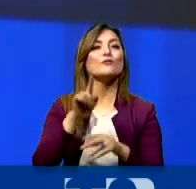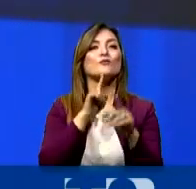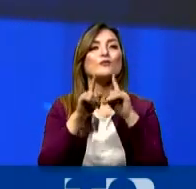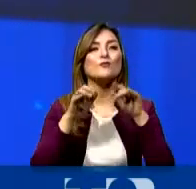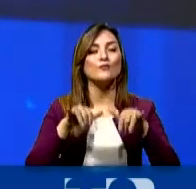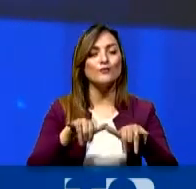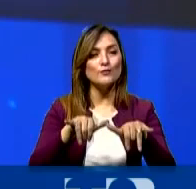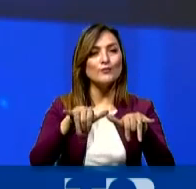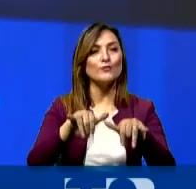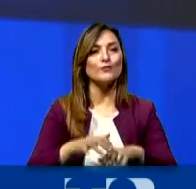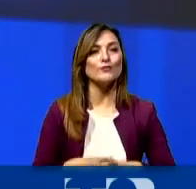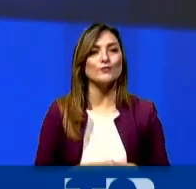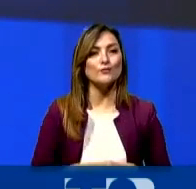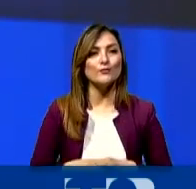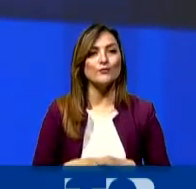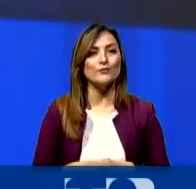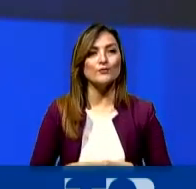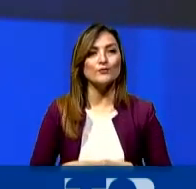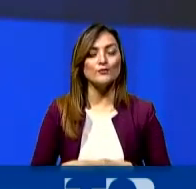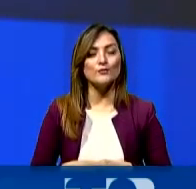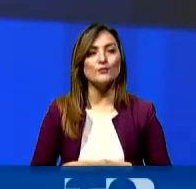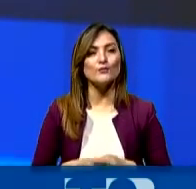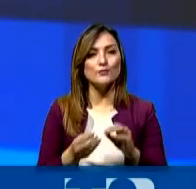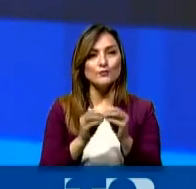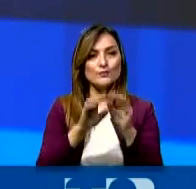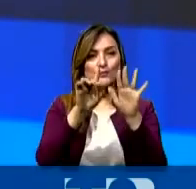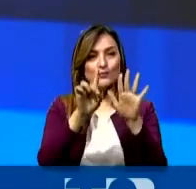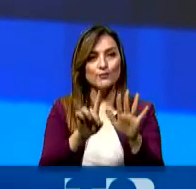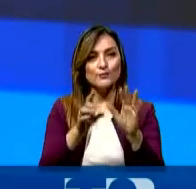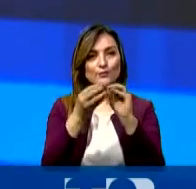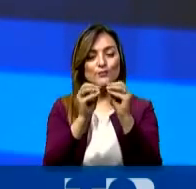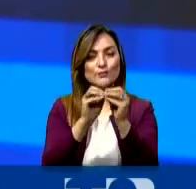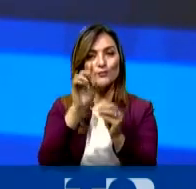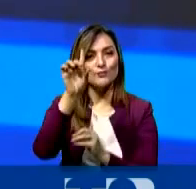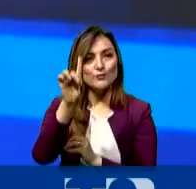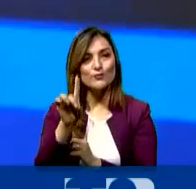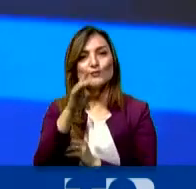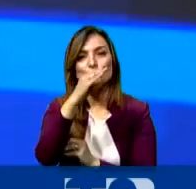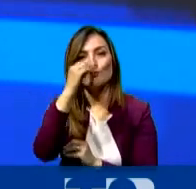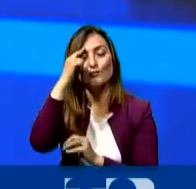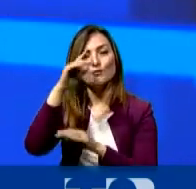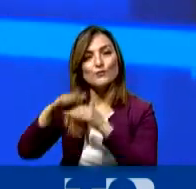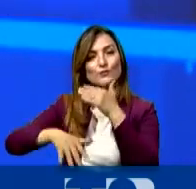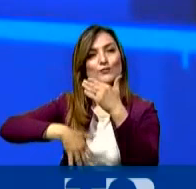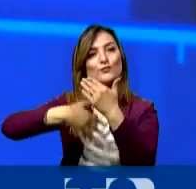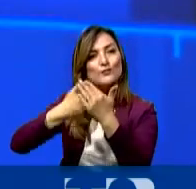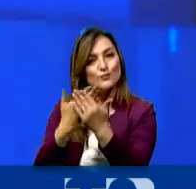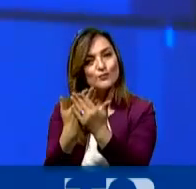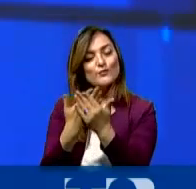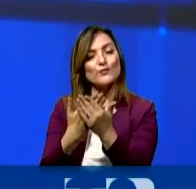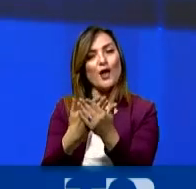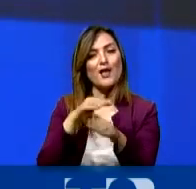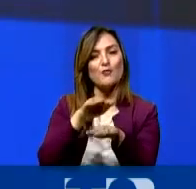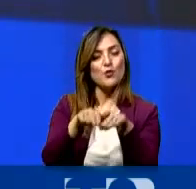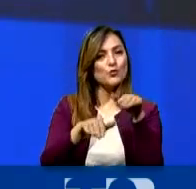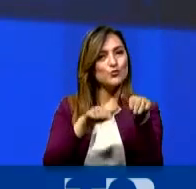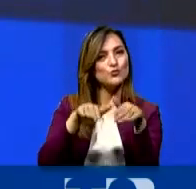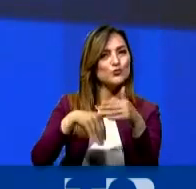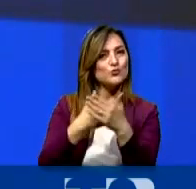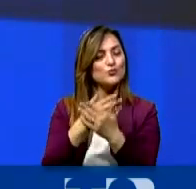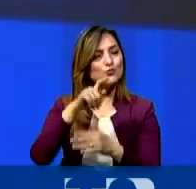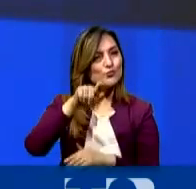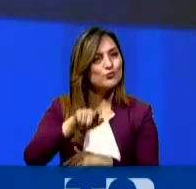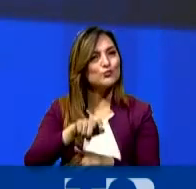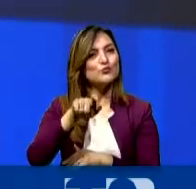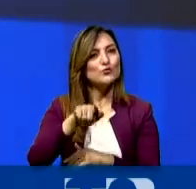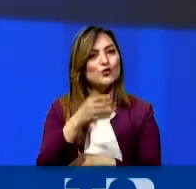desestabilizar la democracia al partido sea cristiano al movimiento correísta a todos ellos la nueva invocación a la necesidad de